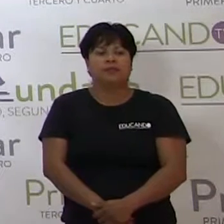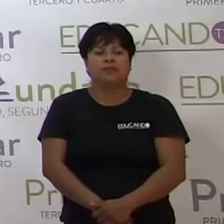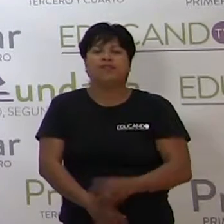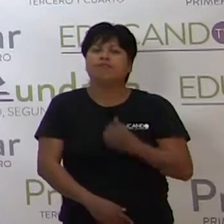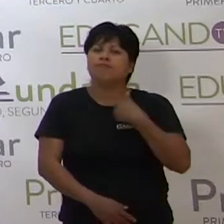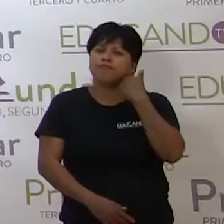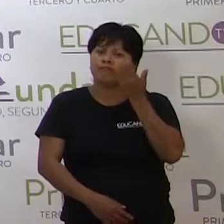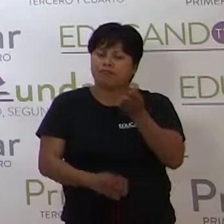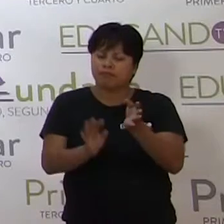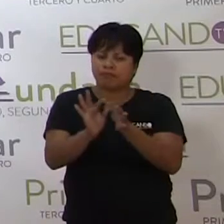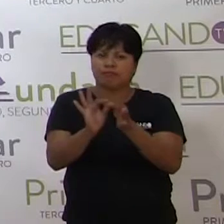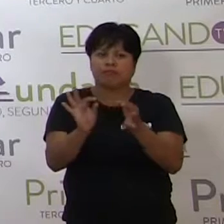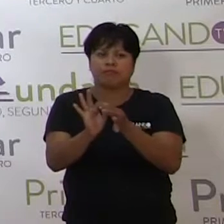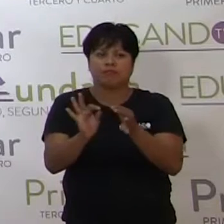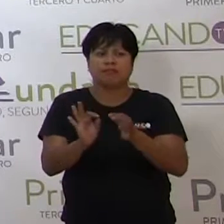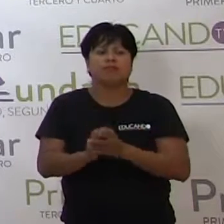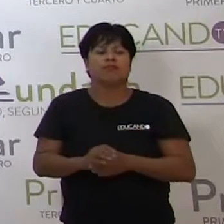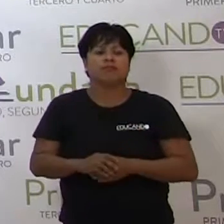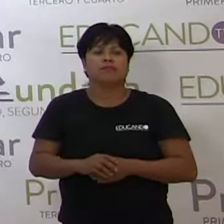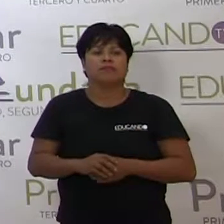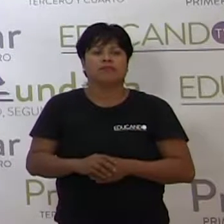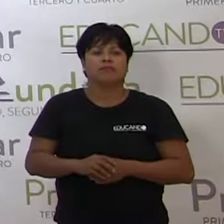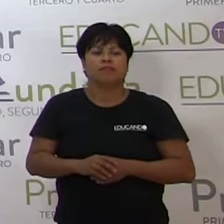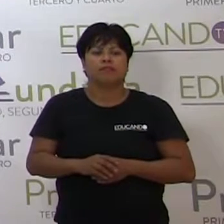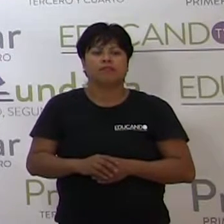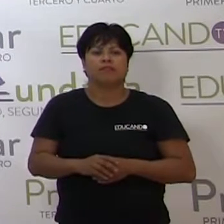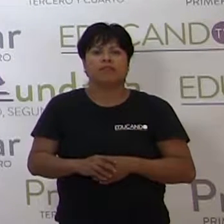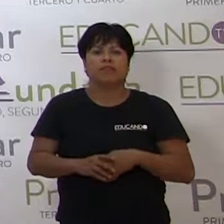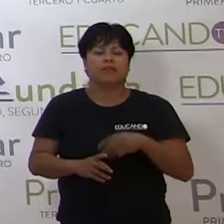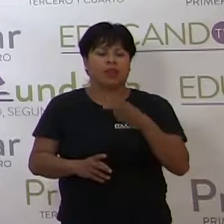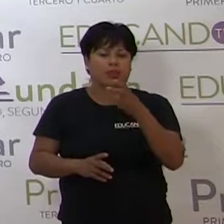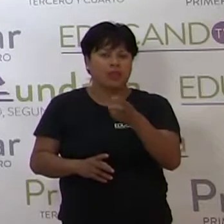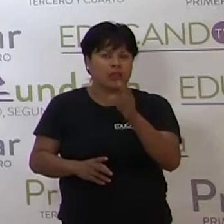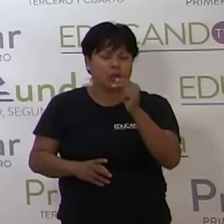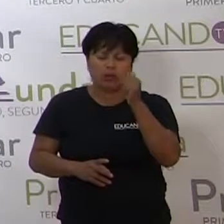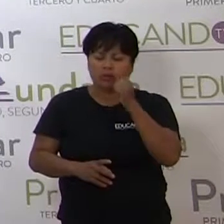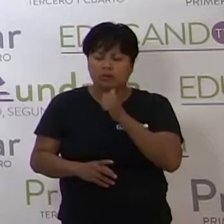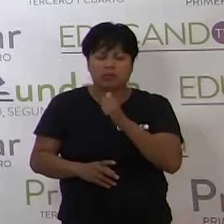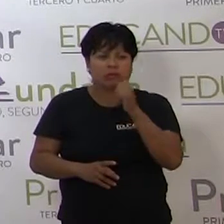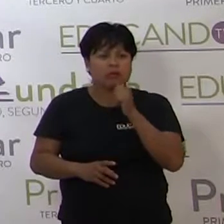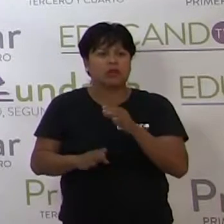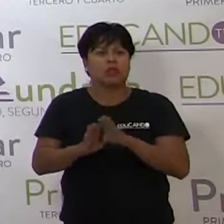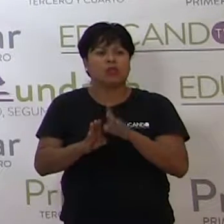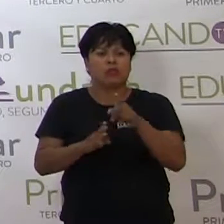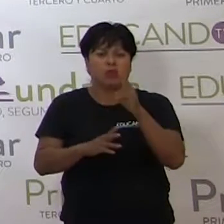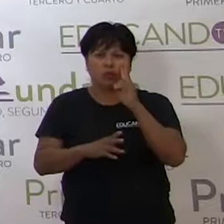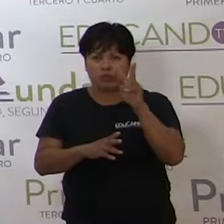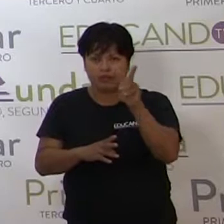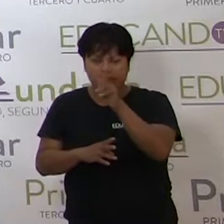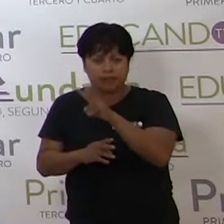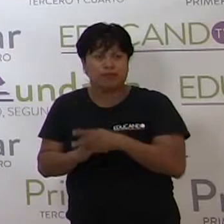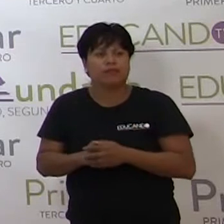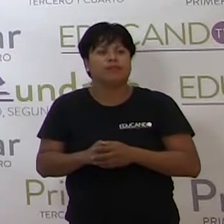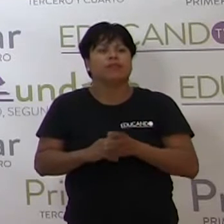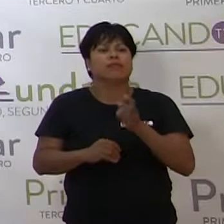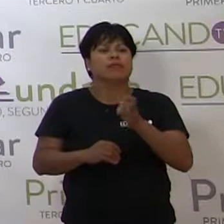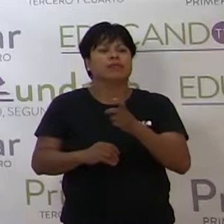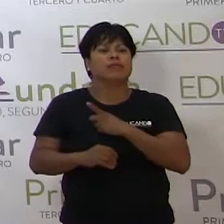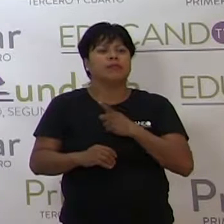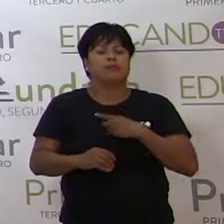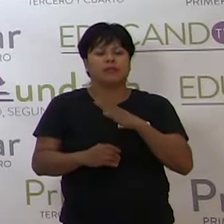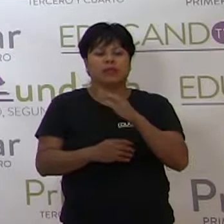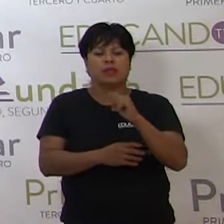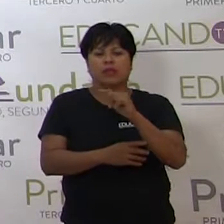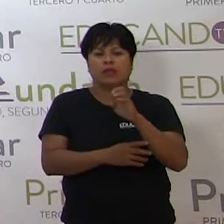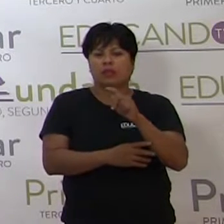Quiero decirte que no siempre, si como has visto, va a estar el